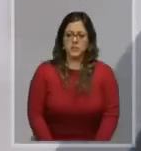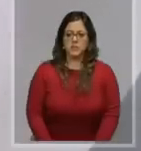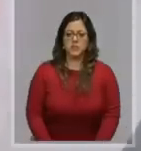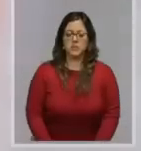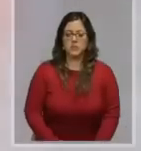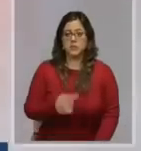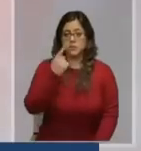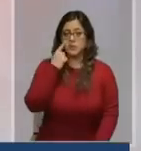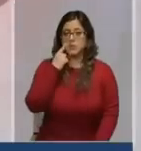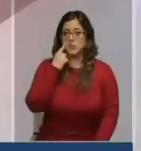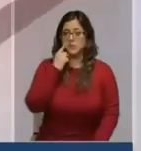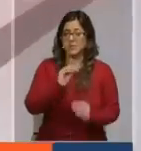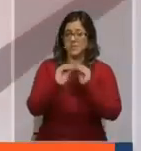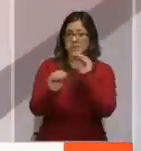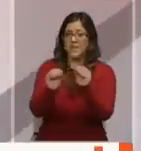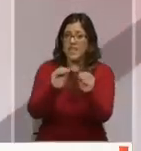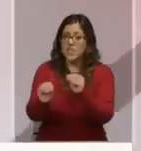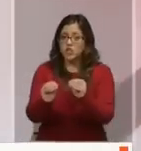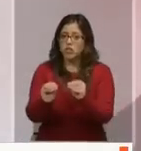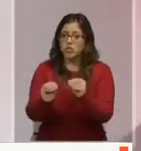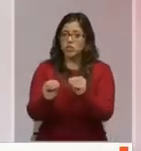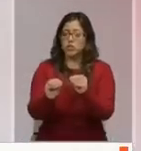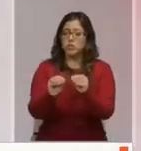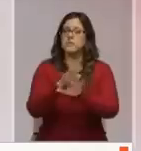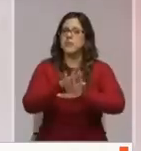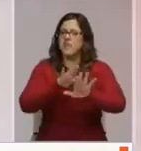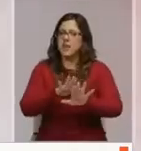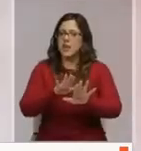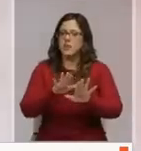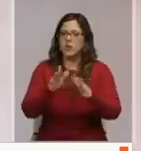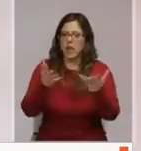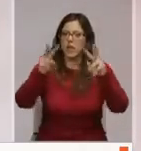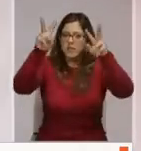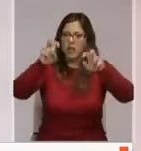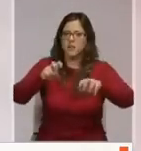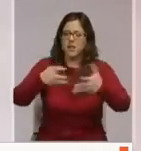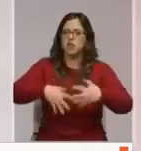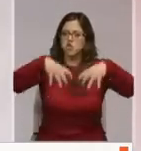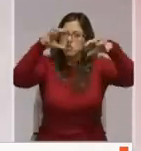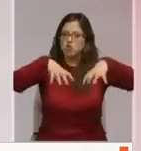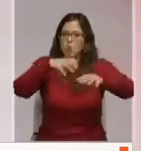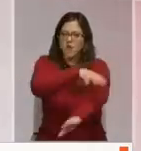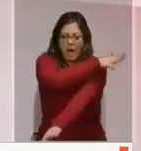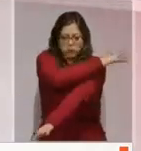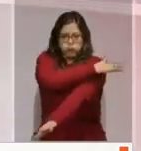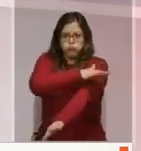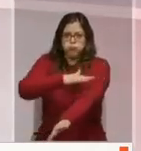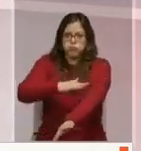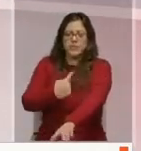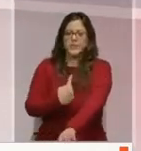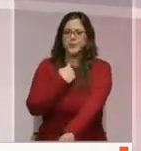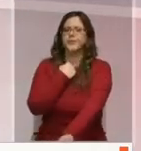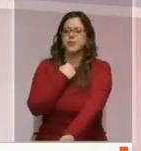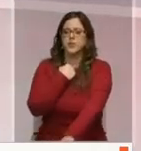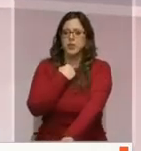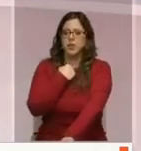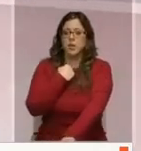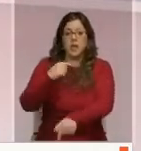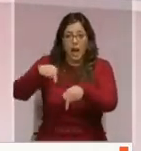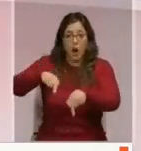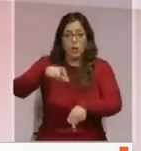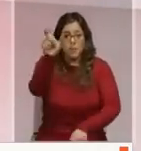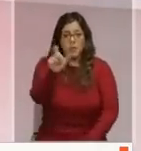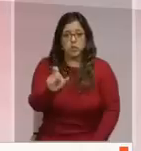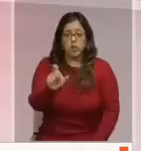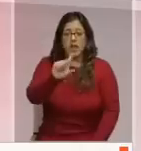Alerta preventiva, lo decíamos, se ha decretado por este sistema frontal que nos va a afectar fuertemente. Y estamos con Gianfranco